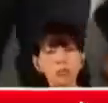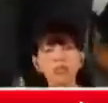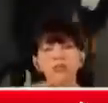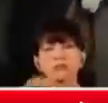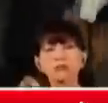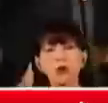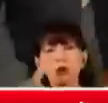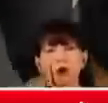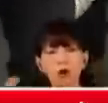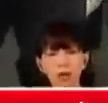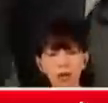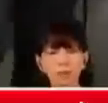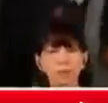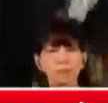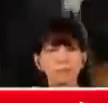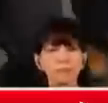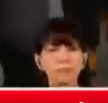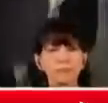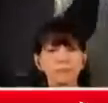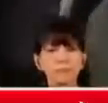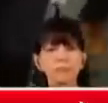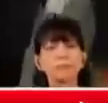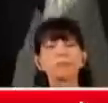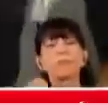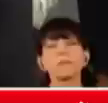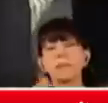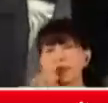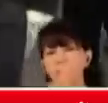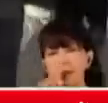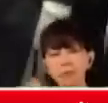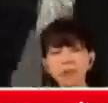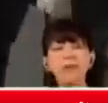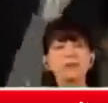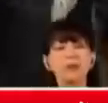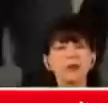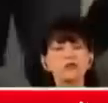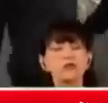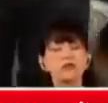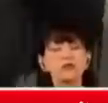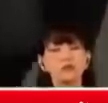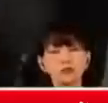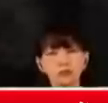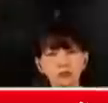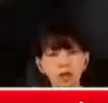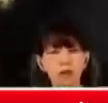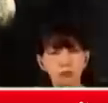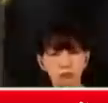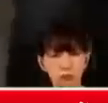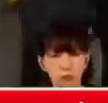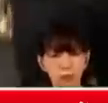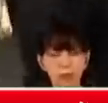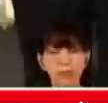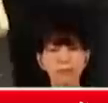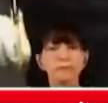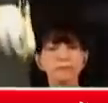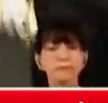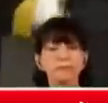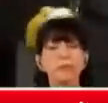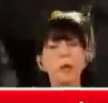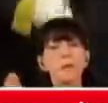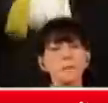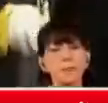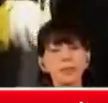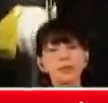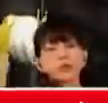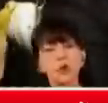de distancia. Sí, tuvo que cruzar en medio de esta mega estructura que se ha levantado para el acto en el que Cristina va a